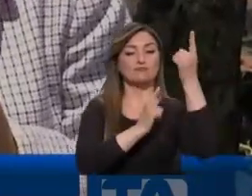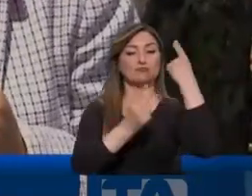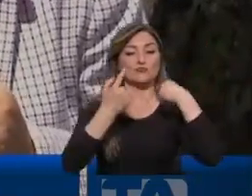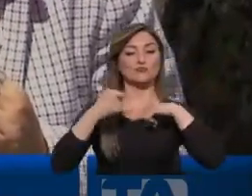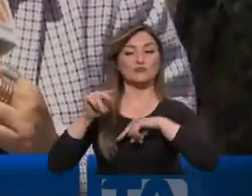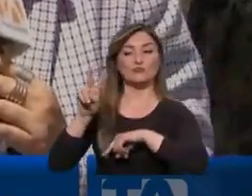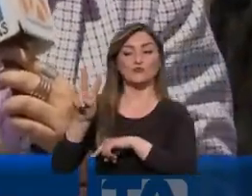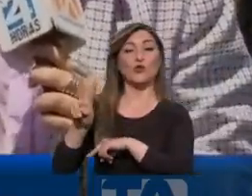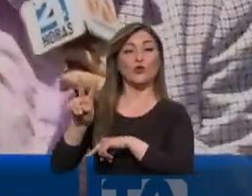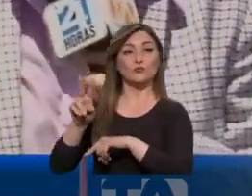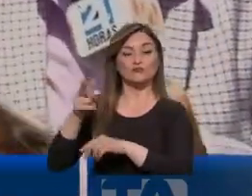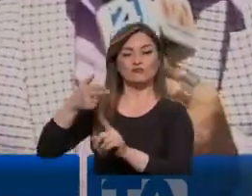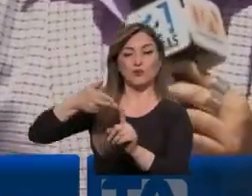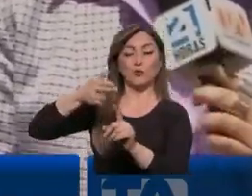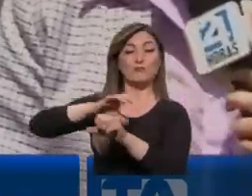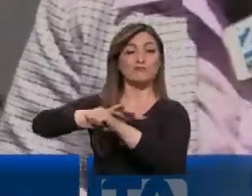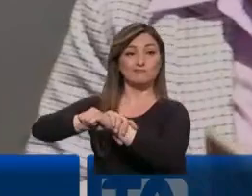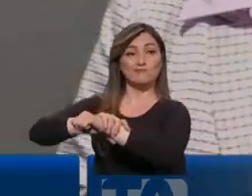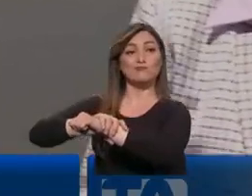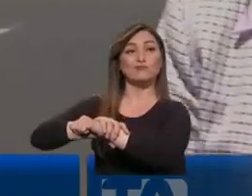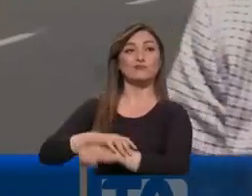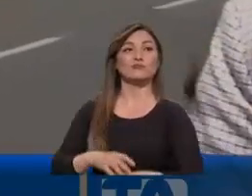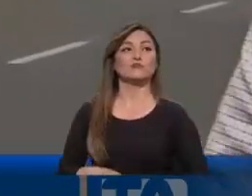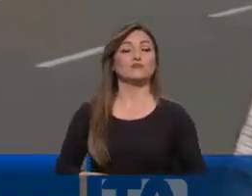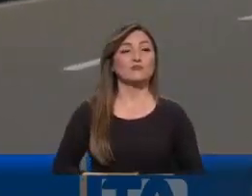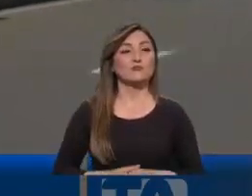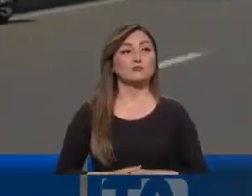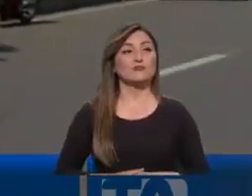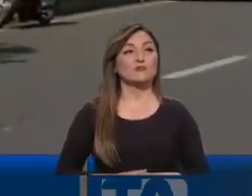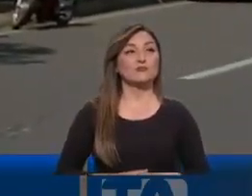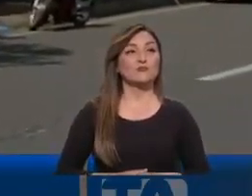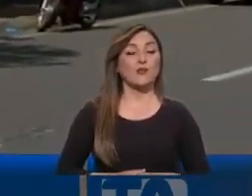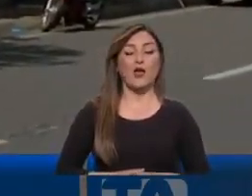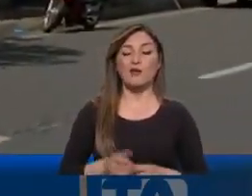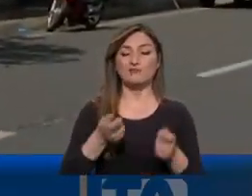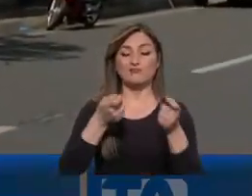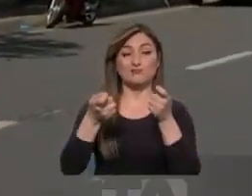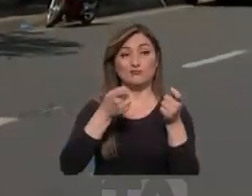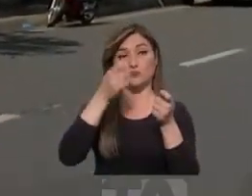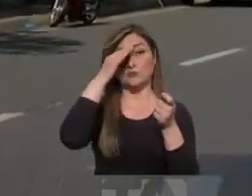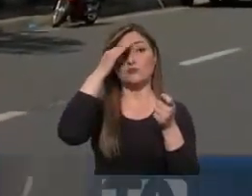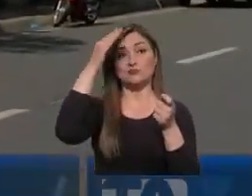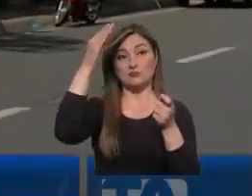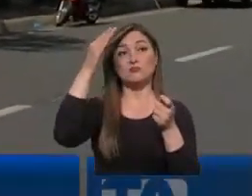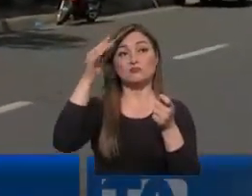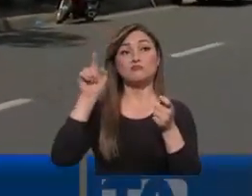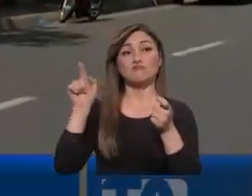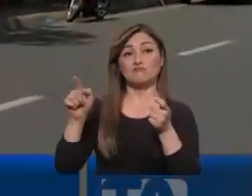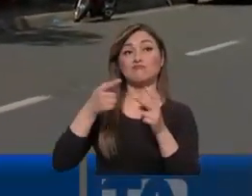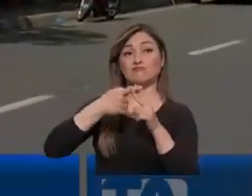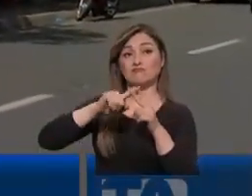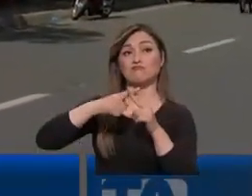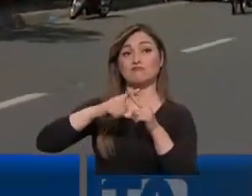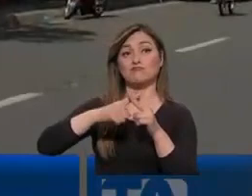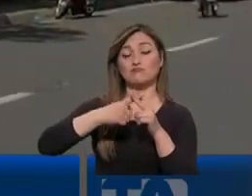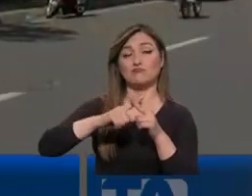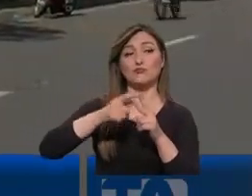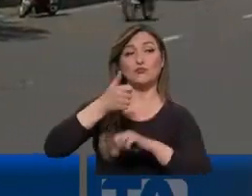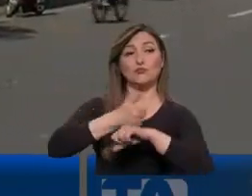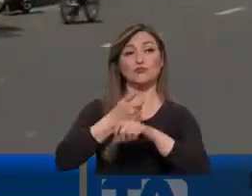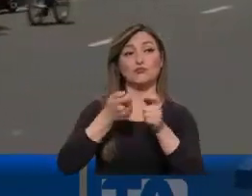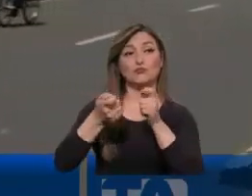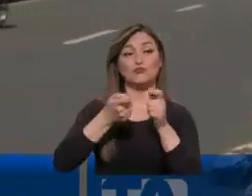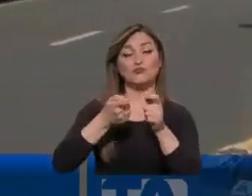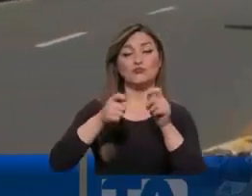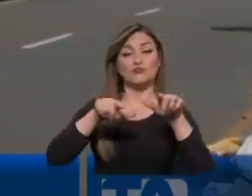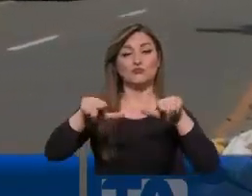y 2 sicarios detenidos. En ese contexto arrancó la intervención integral que había sido anunciada por las autoridades y que se dará en